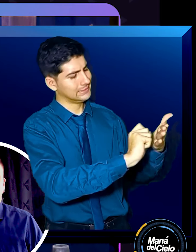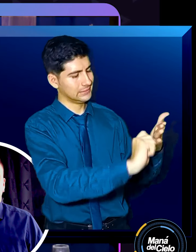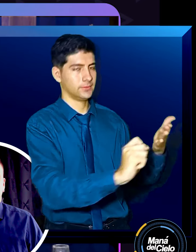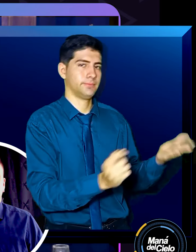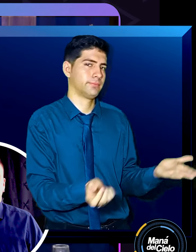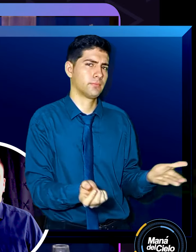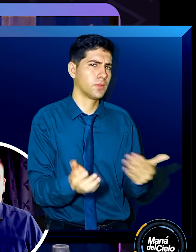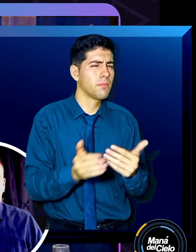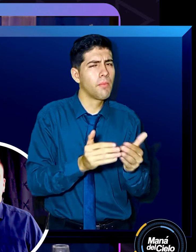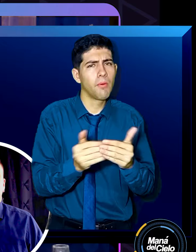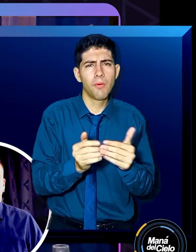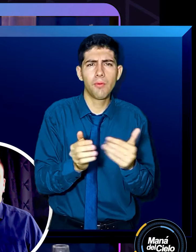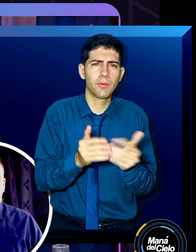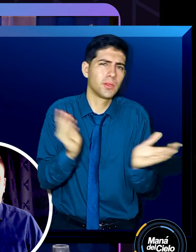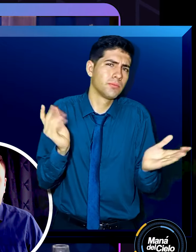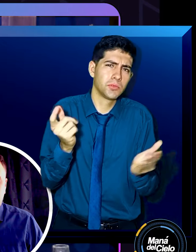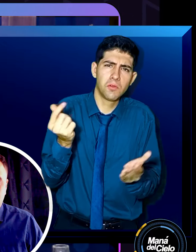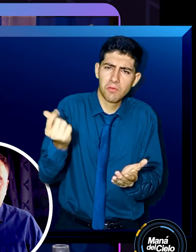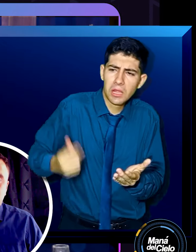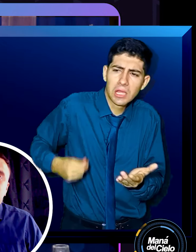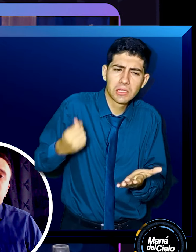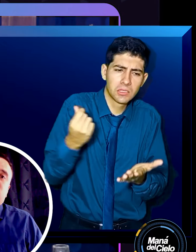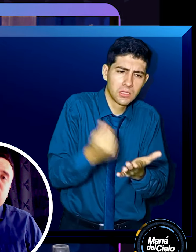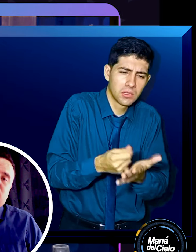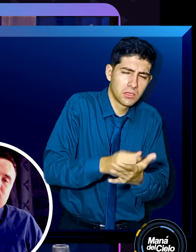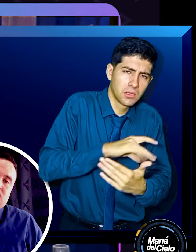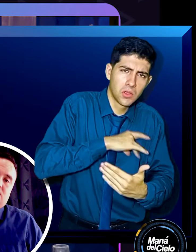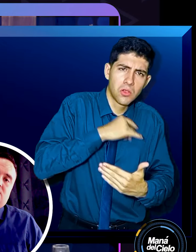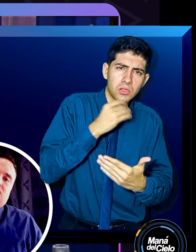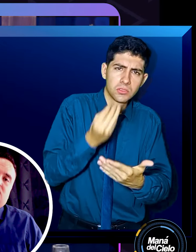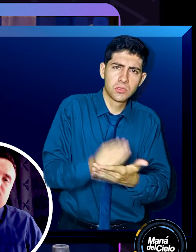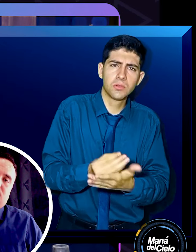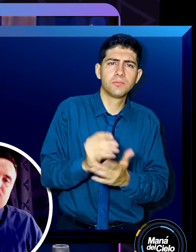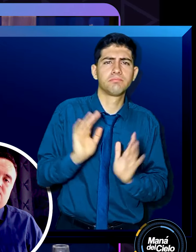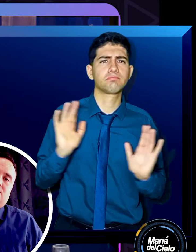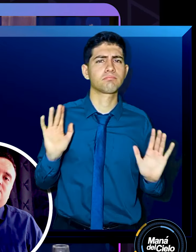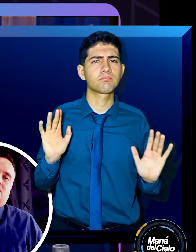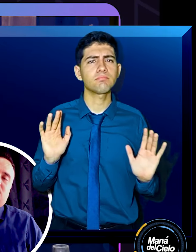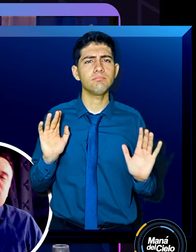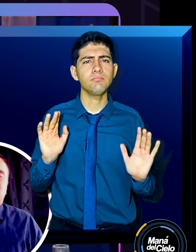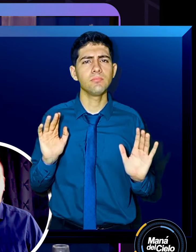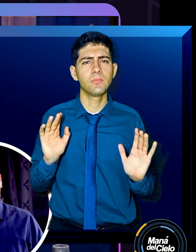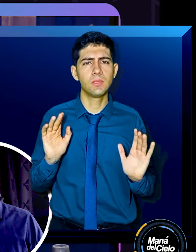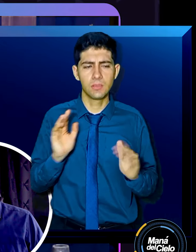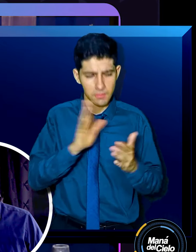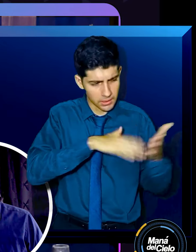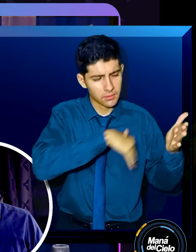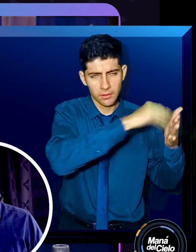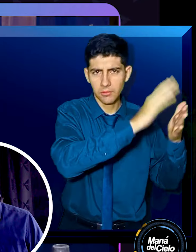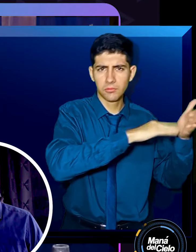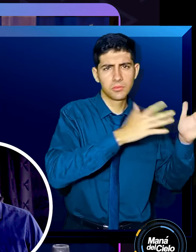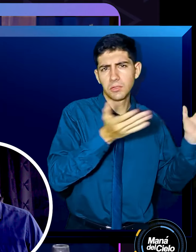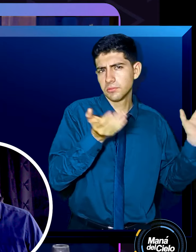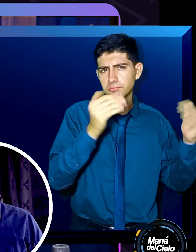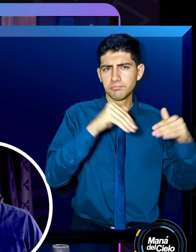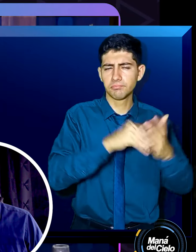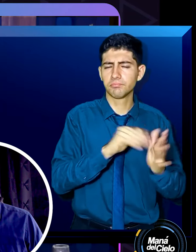mucho, hermano, una vida vale mucho. Entonces vamos a trabajar por esa escuela dominicana, hermano.